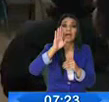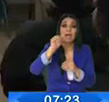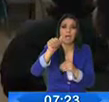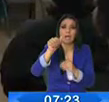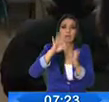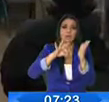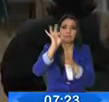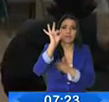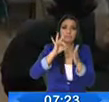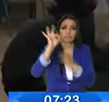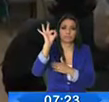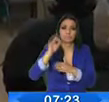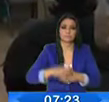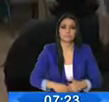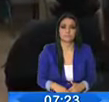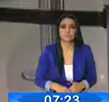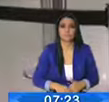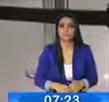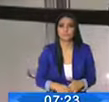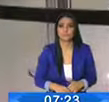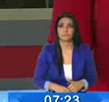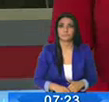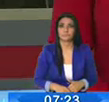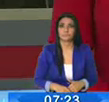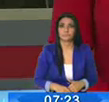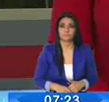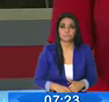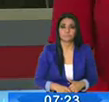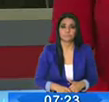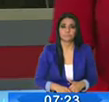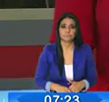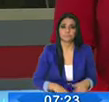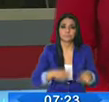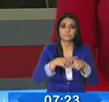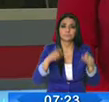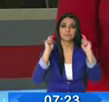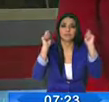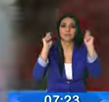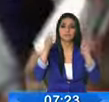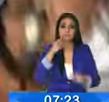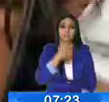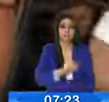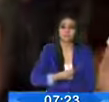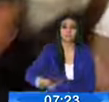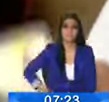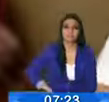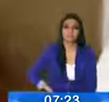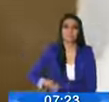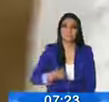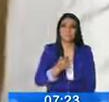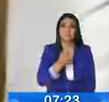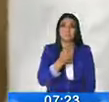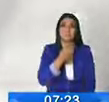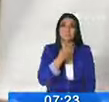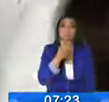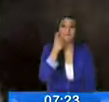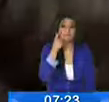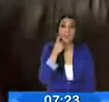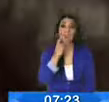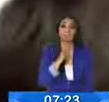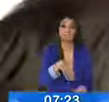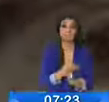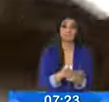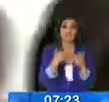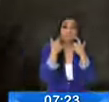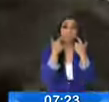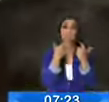desde el asia de cuenca francisco ramírez y el ex candidato presidencial abdalá bucarám pulley llegó hasta la fiscalía para